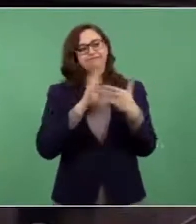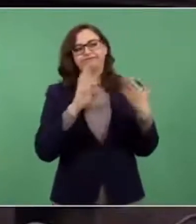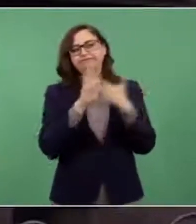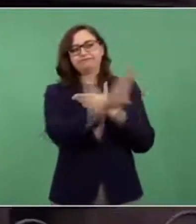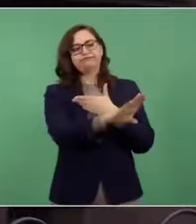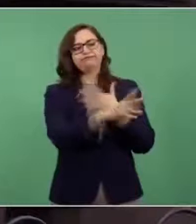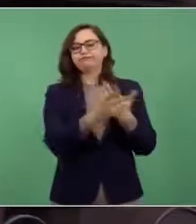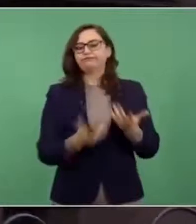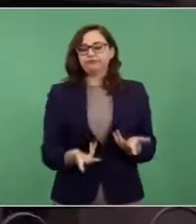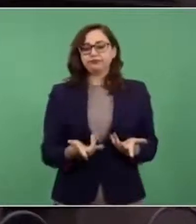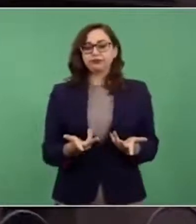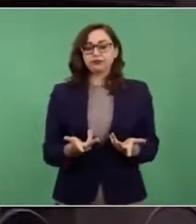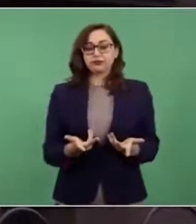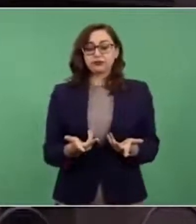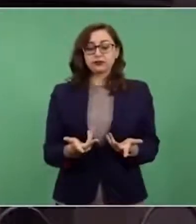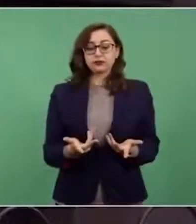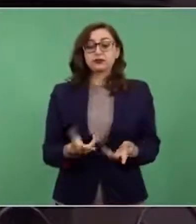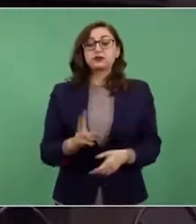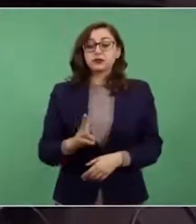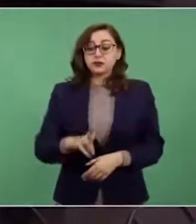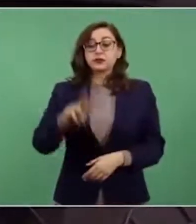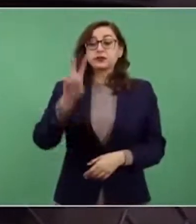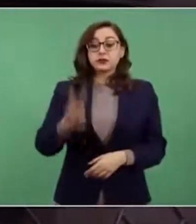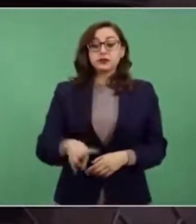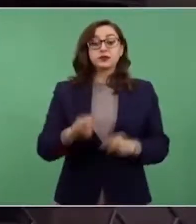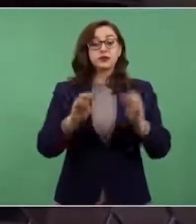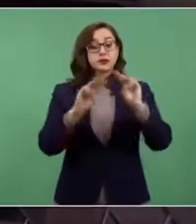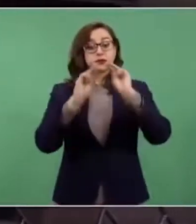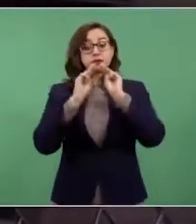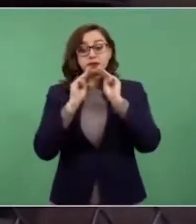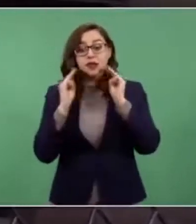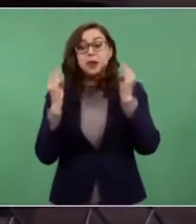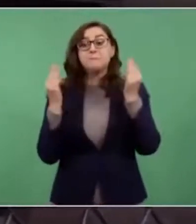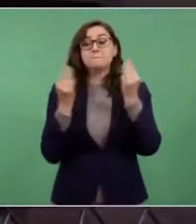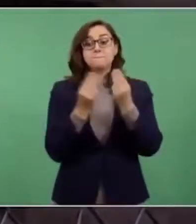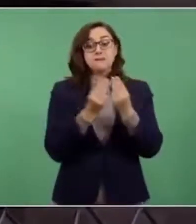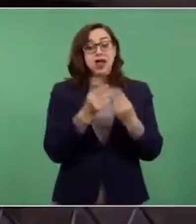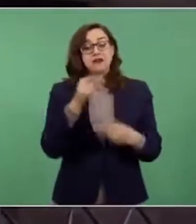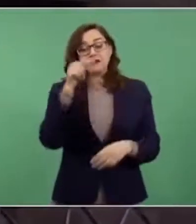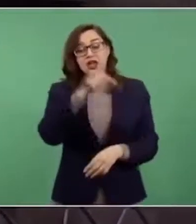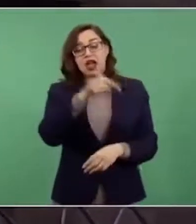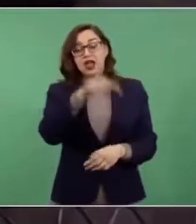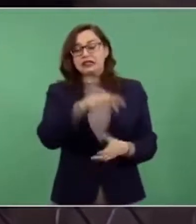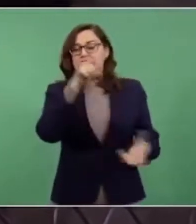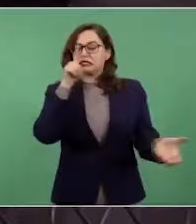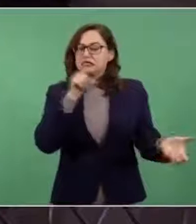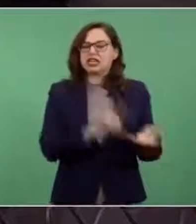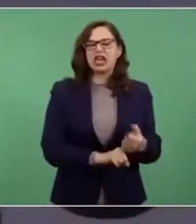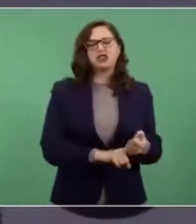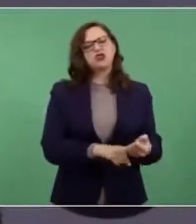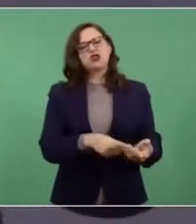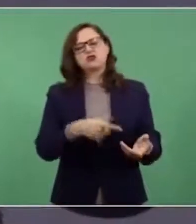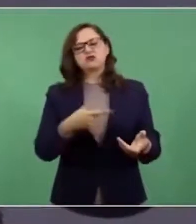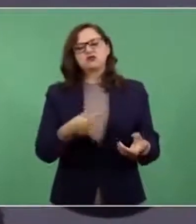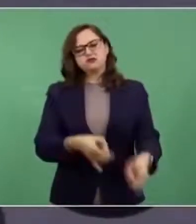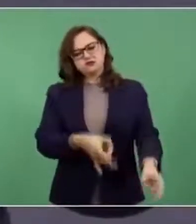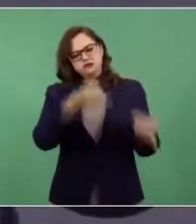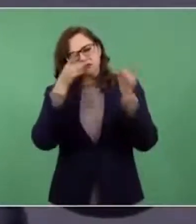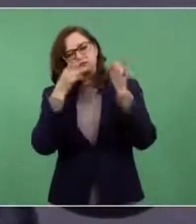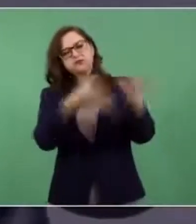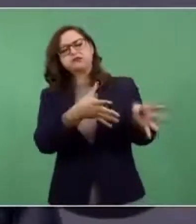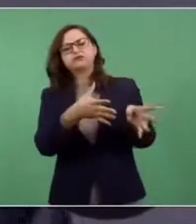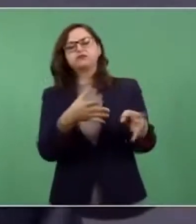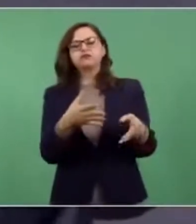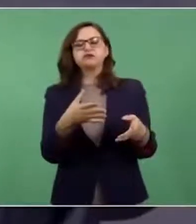confrontación con los jefes de las bandas, la real, la profunda, la importante, es